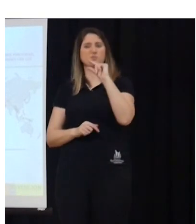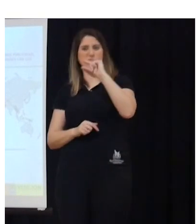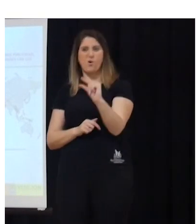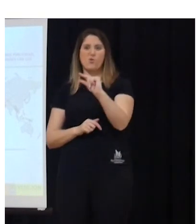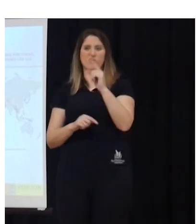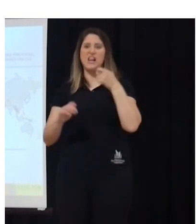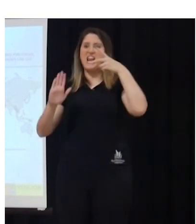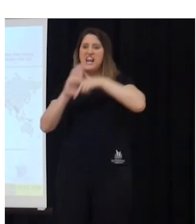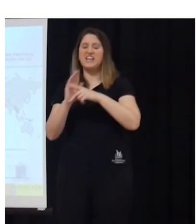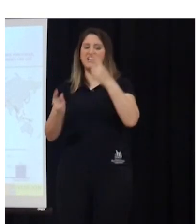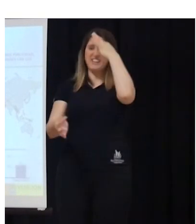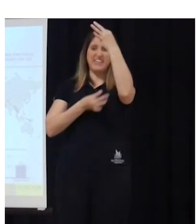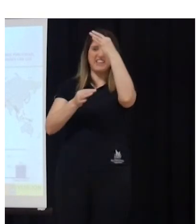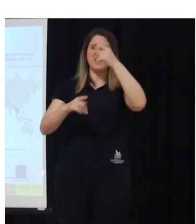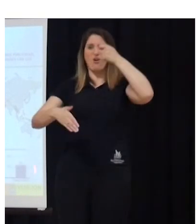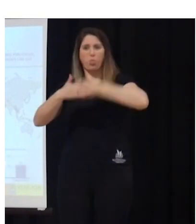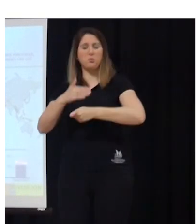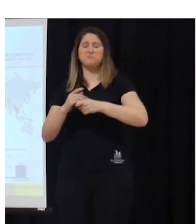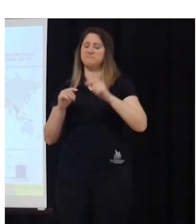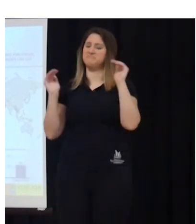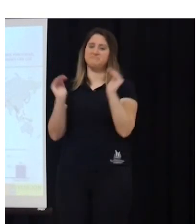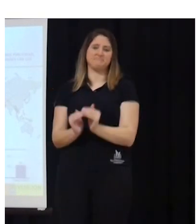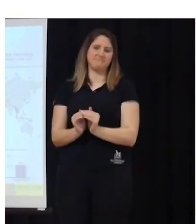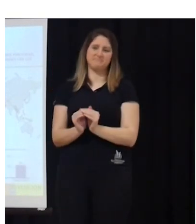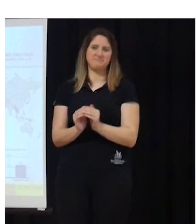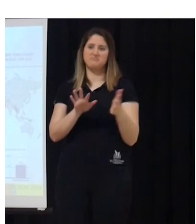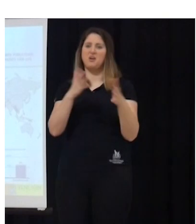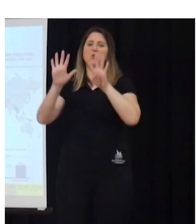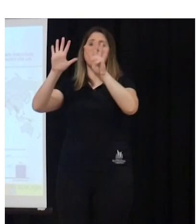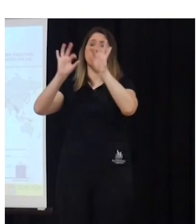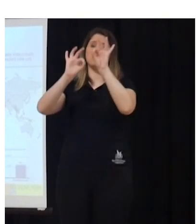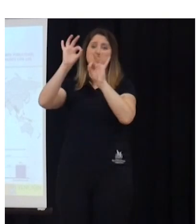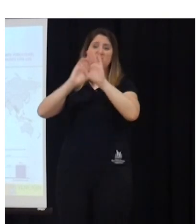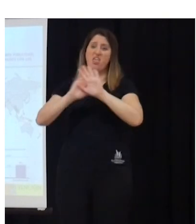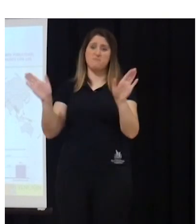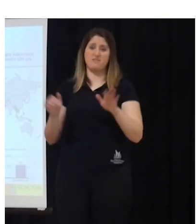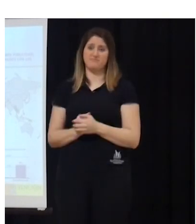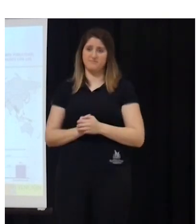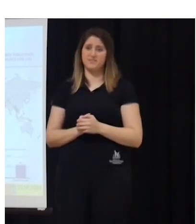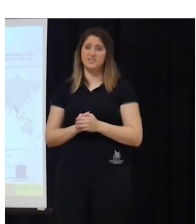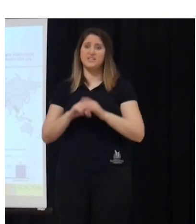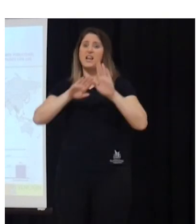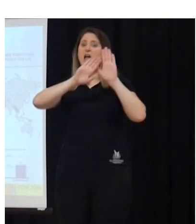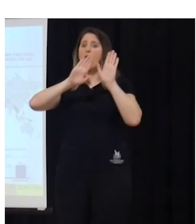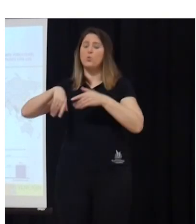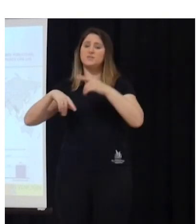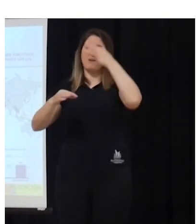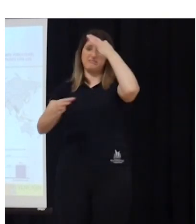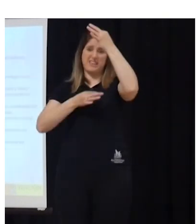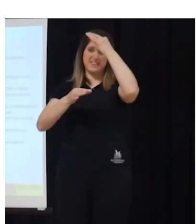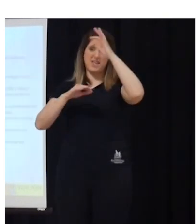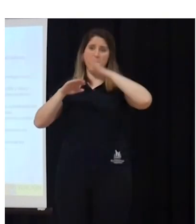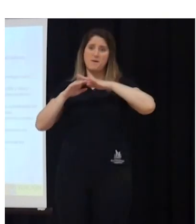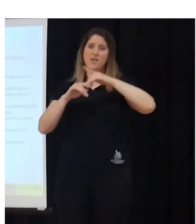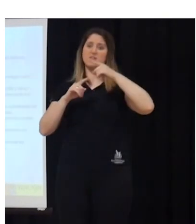son verdaderamente exigentes en el cumplimiento de la ley, en torno al 9%, y la última medida es probablemente la